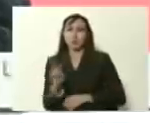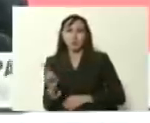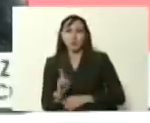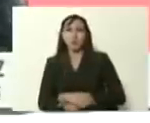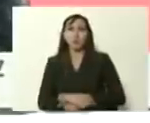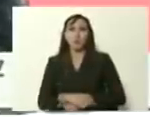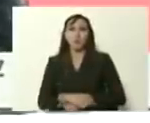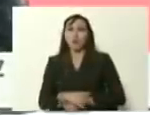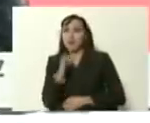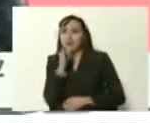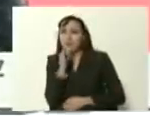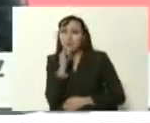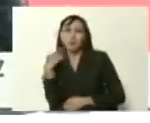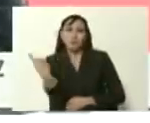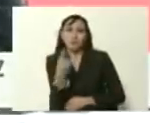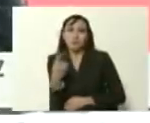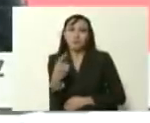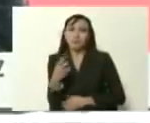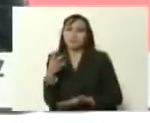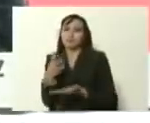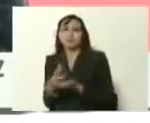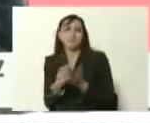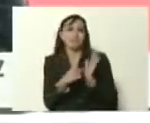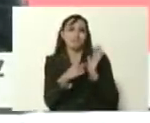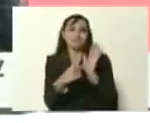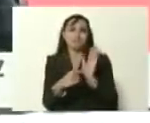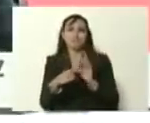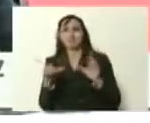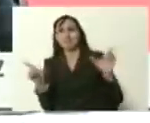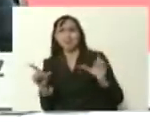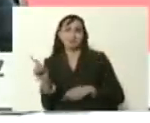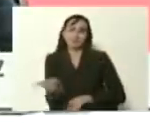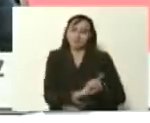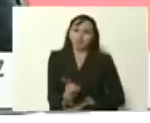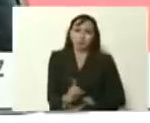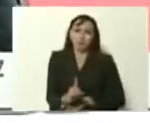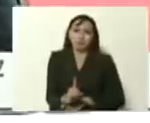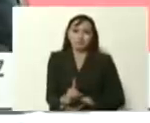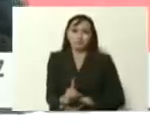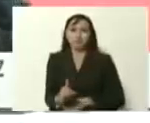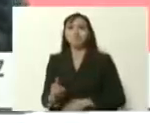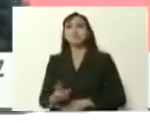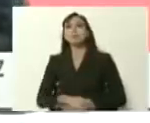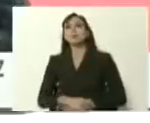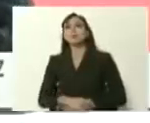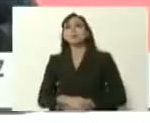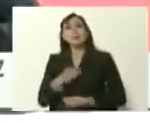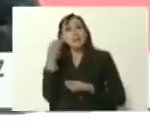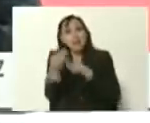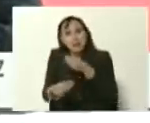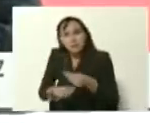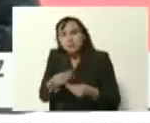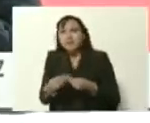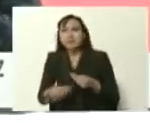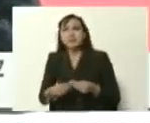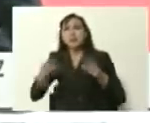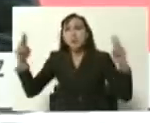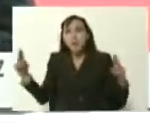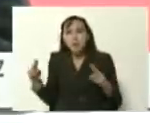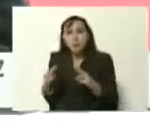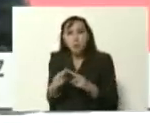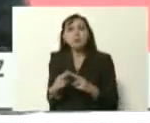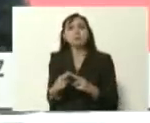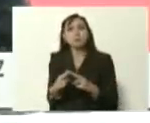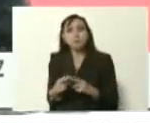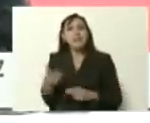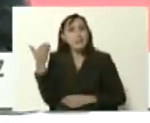noticia que aparezca en los medios de comunicación, no. Que sea un encuentro